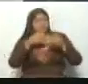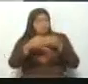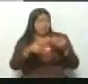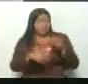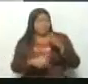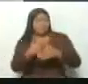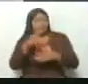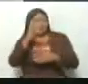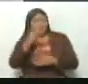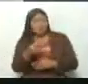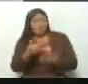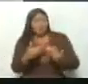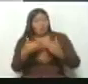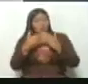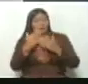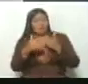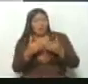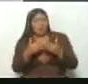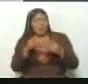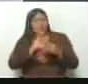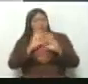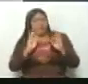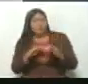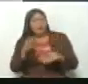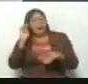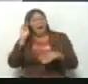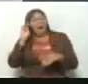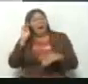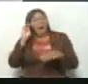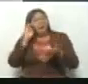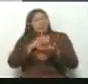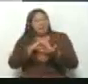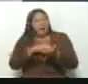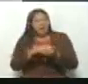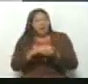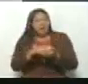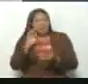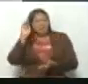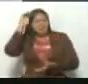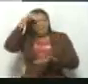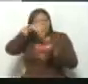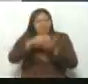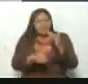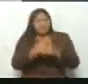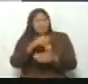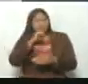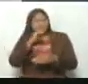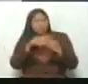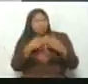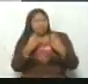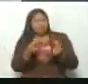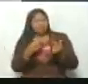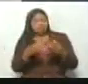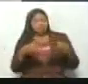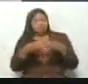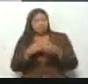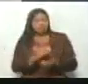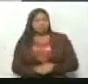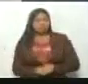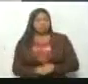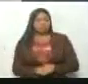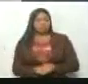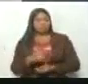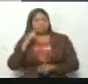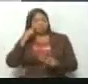tenemos mayor número de escuelas, como en el Distrito Capital, Miranda, Aragua, Carabobo, estamos recibiendo mayor reporte de activación de las brigadas. Y eso